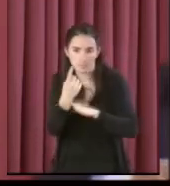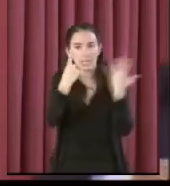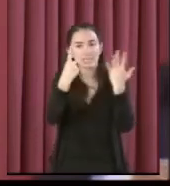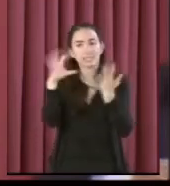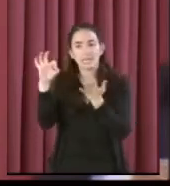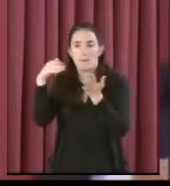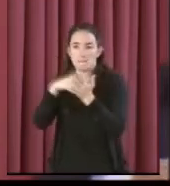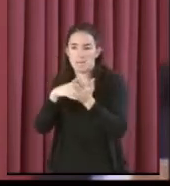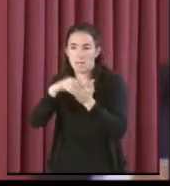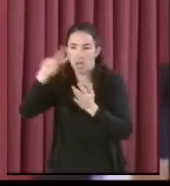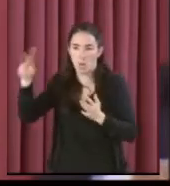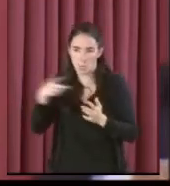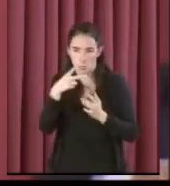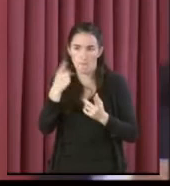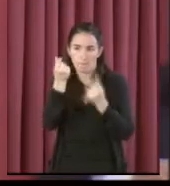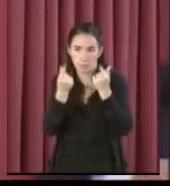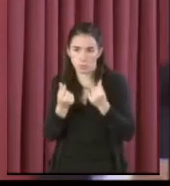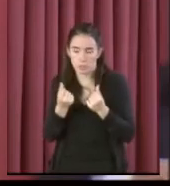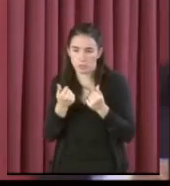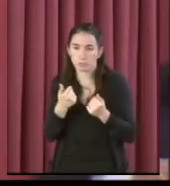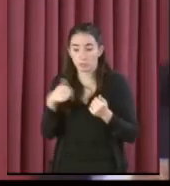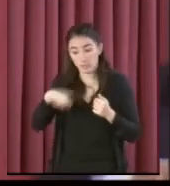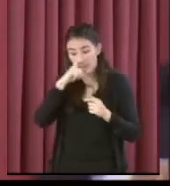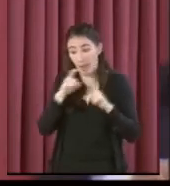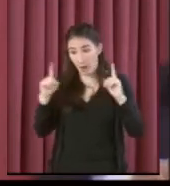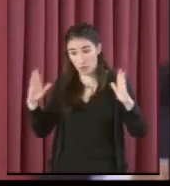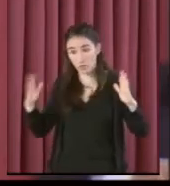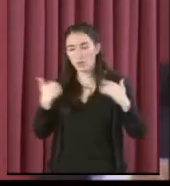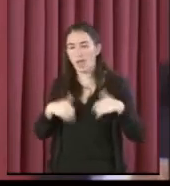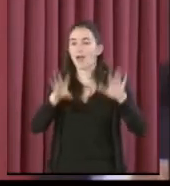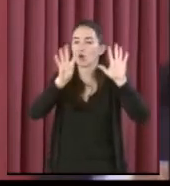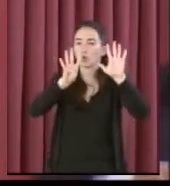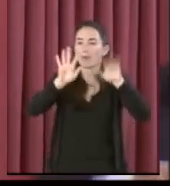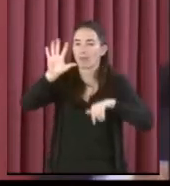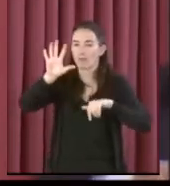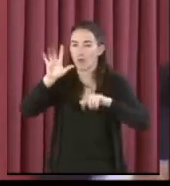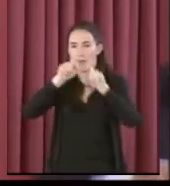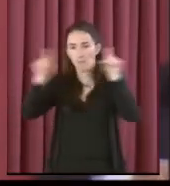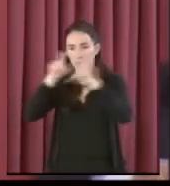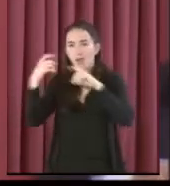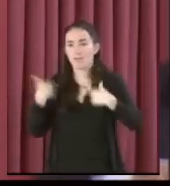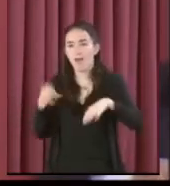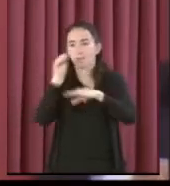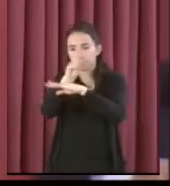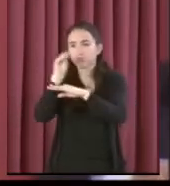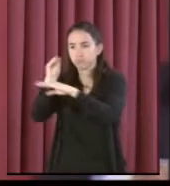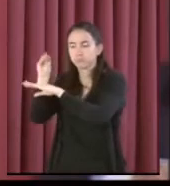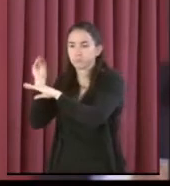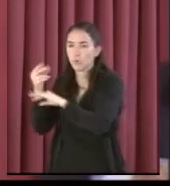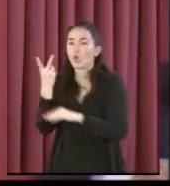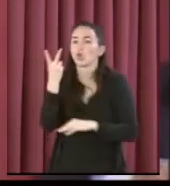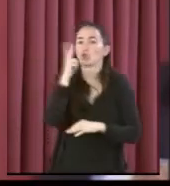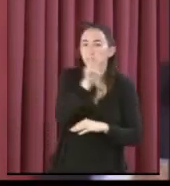daré algunos datos. Este año ya se han concedido ayudas a 95 empresas por un importe de